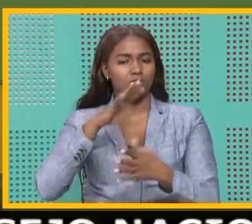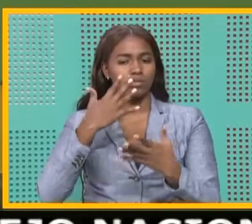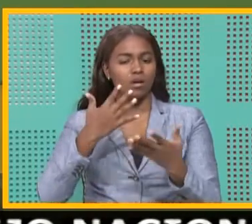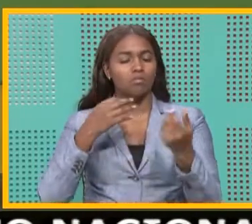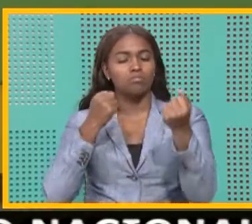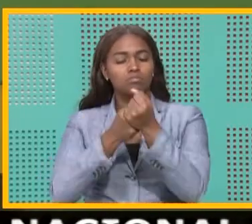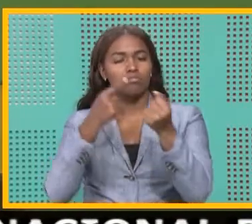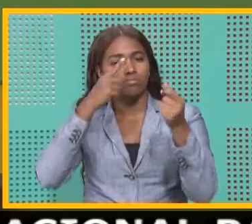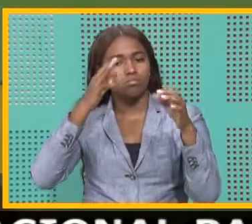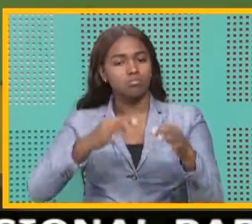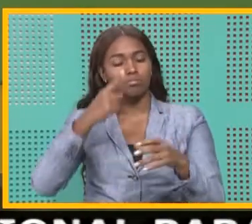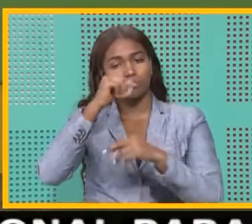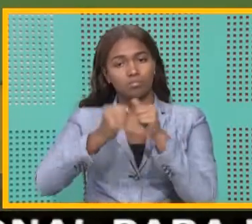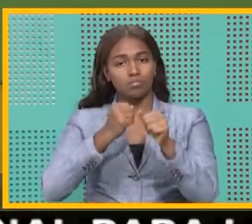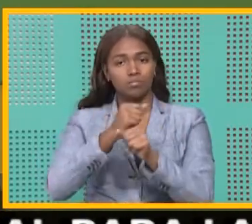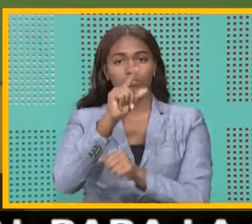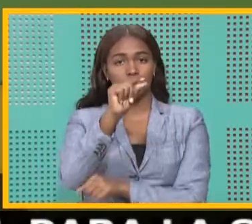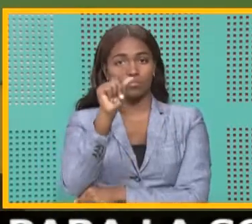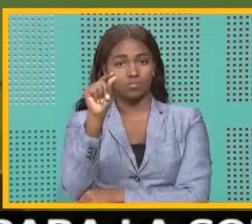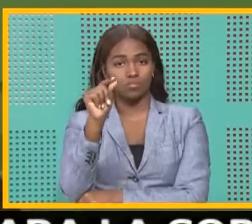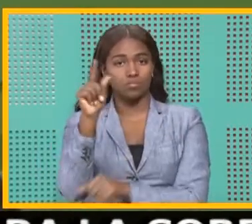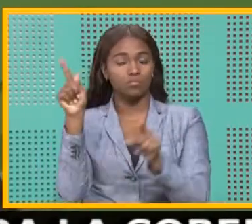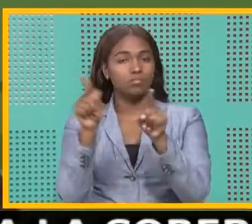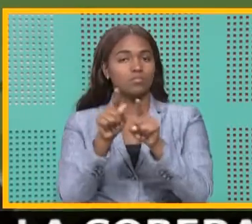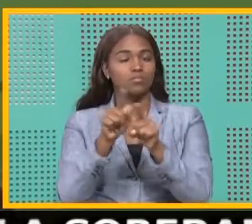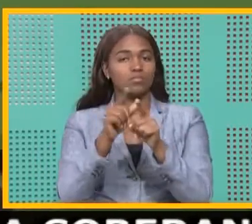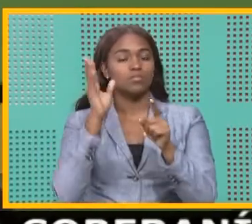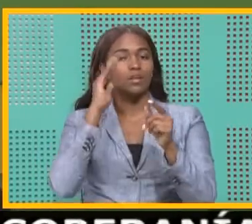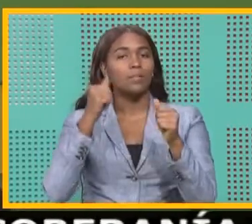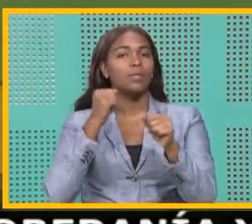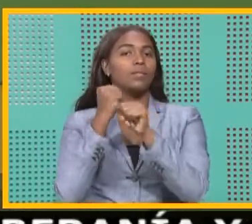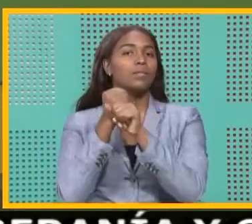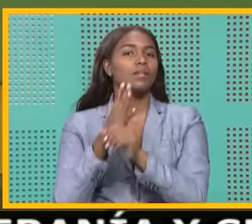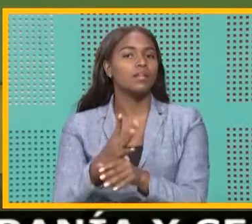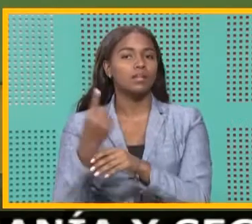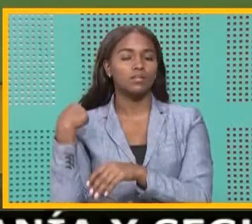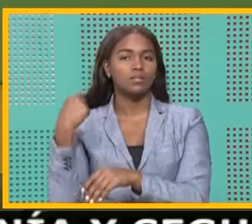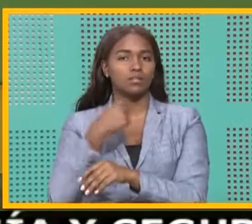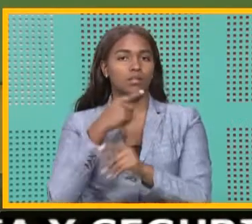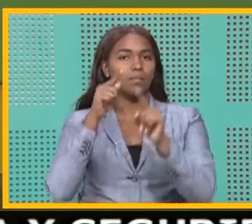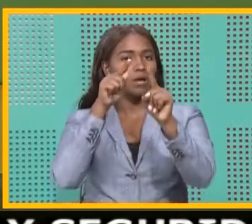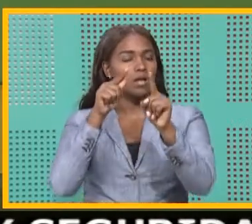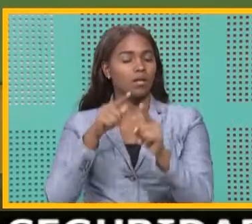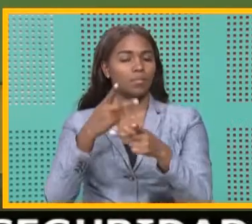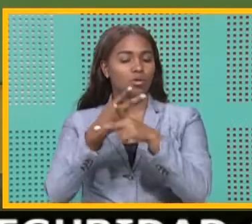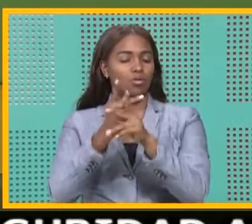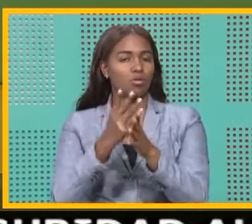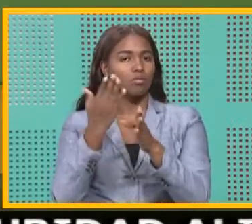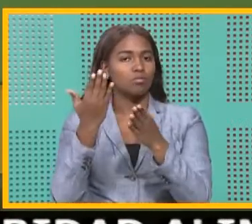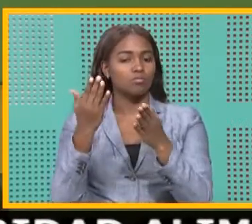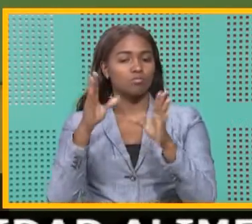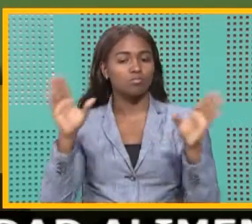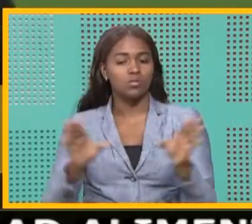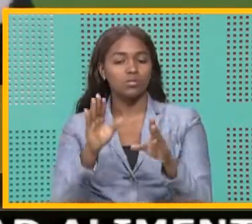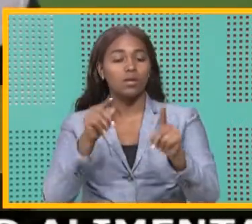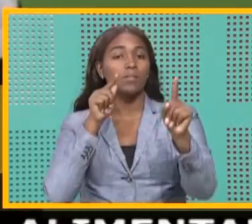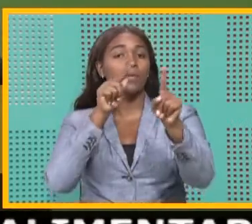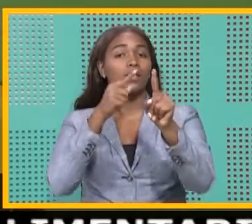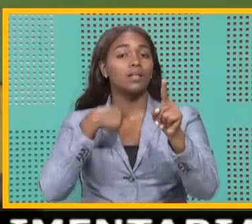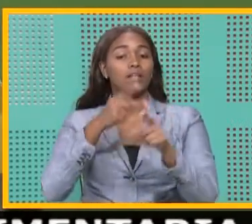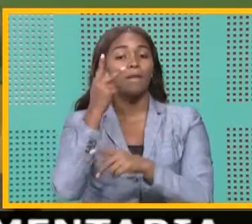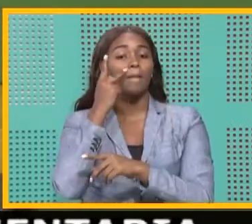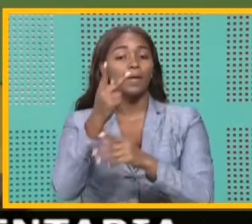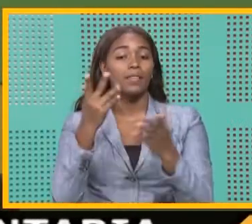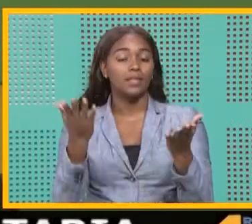el 2020. Y también preparar a nuestros ejes productivos en función de lo que se está moviendo